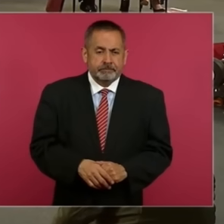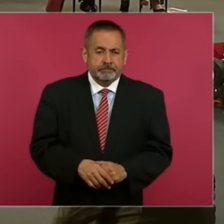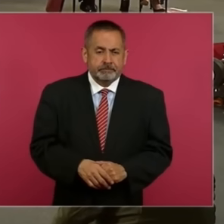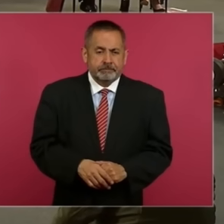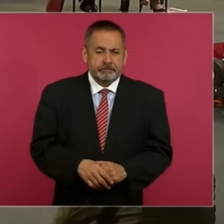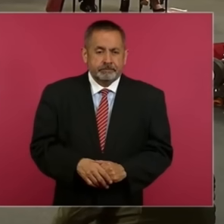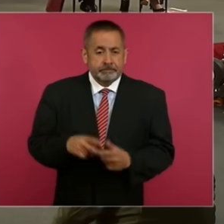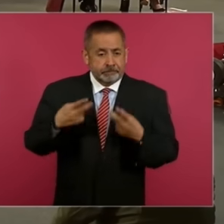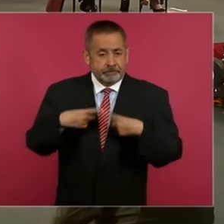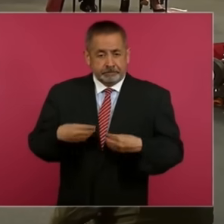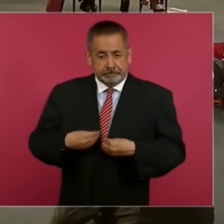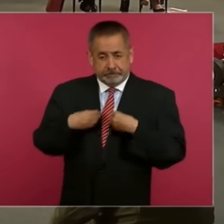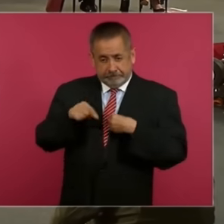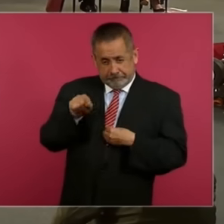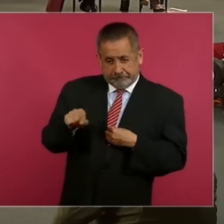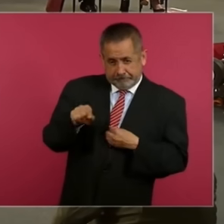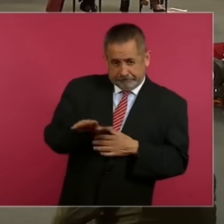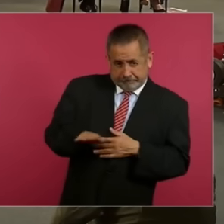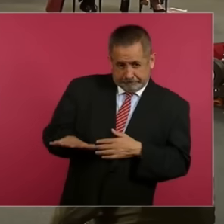Los que viven aquí, donde está